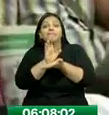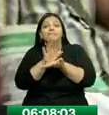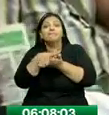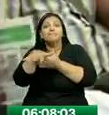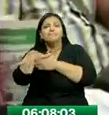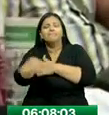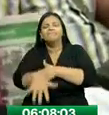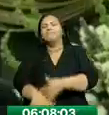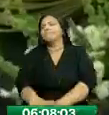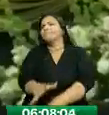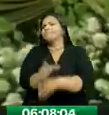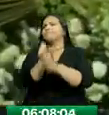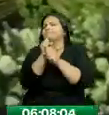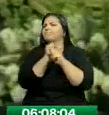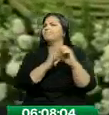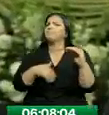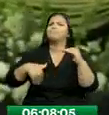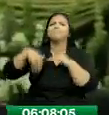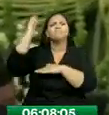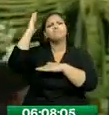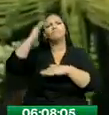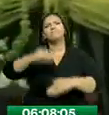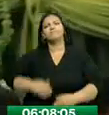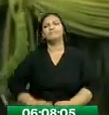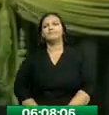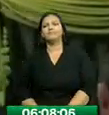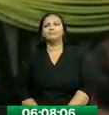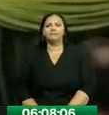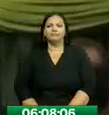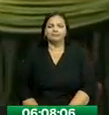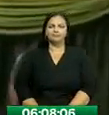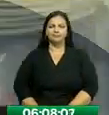Chinchipe informó Marcela Constante Brito.